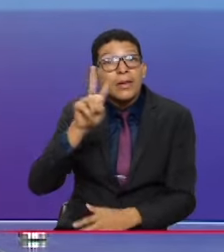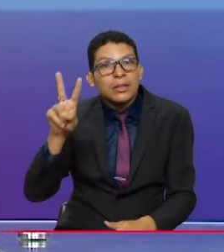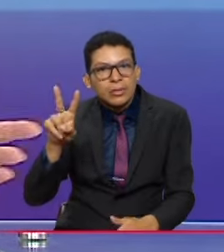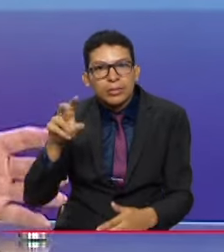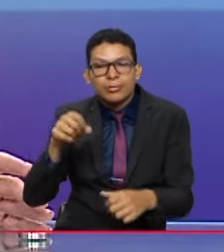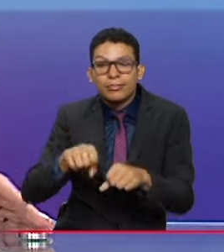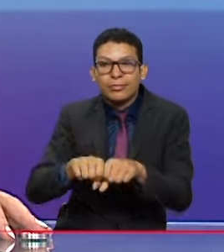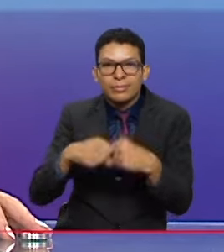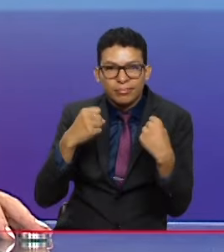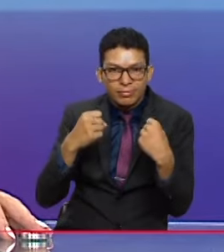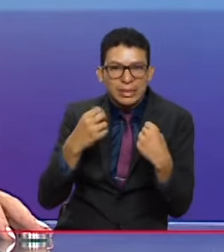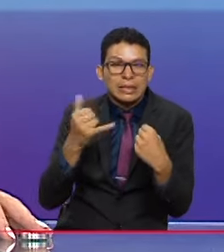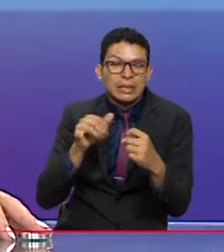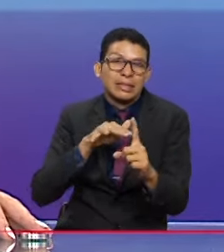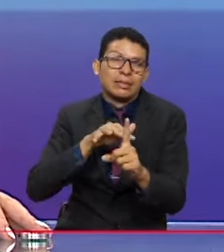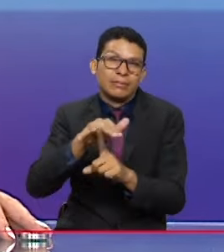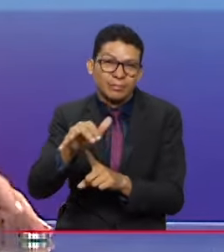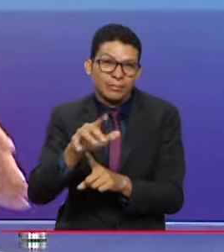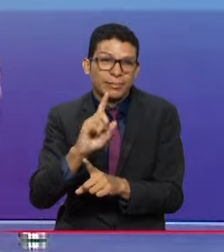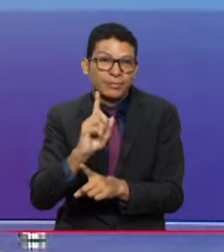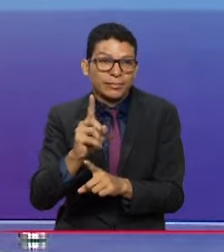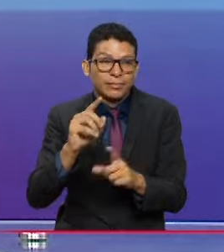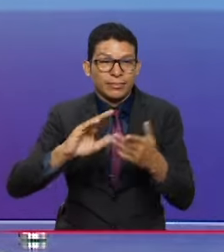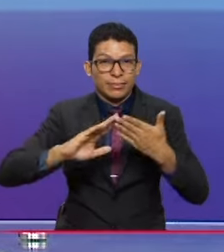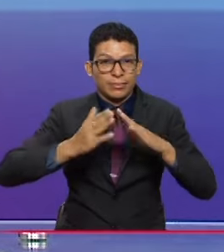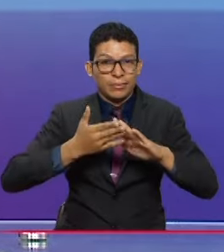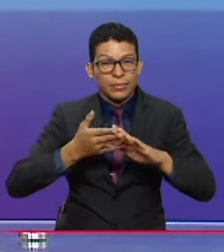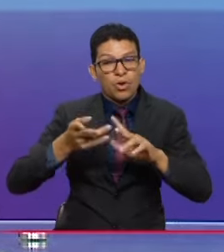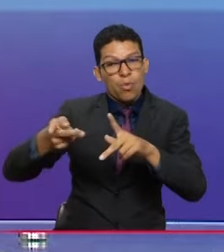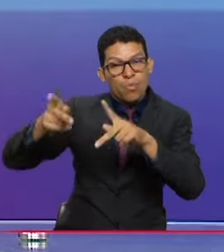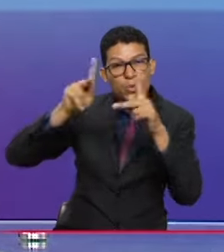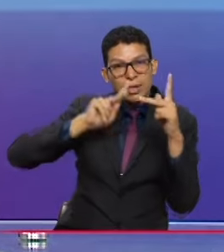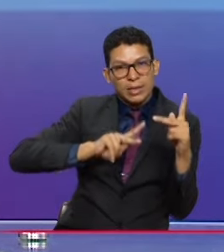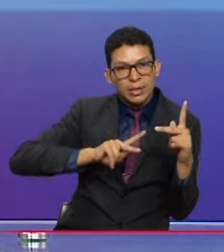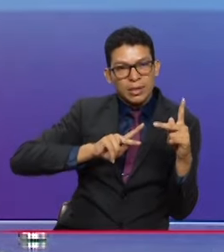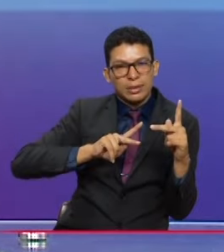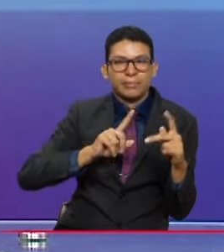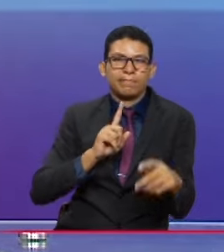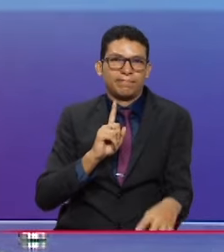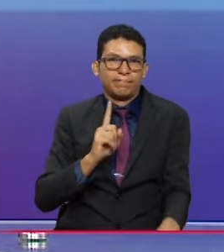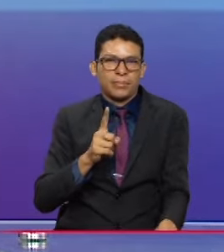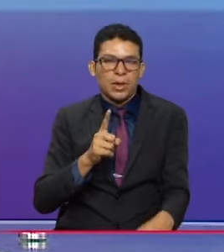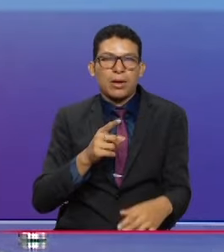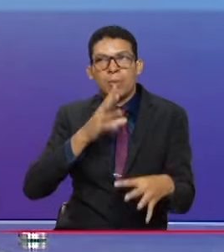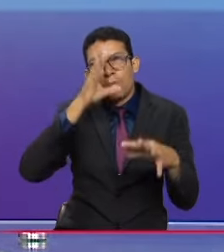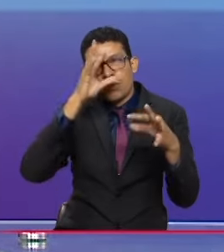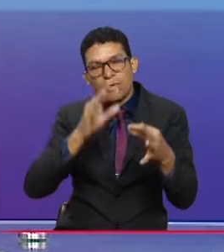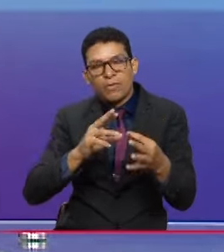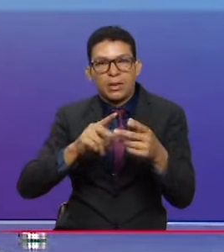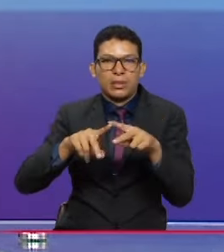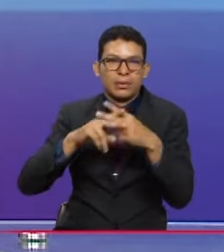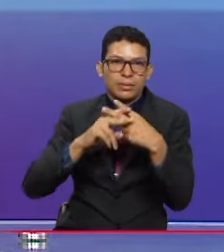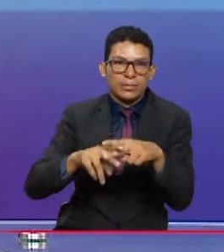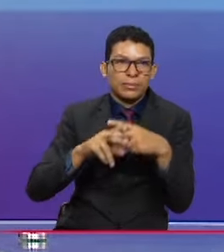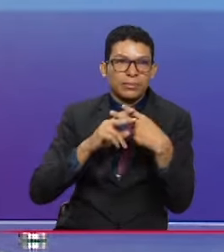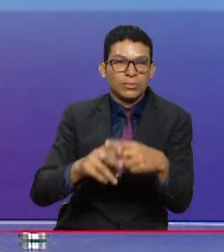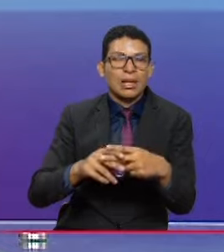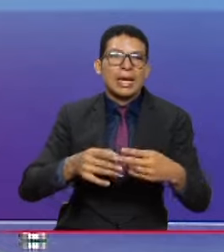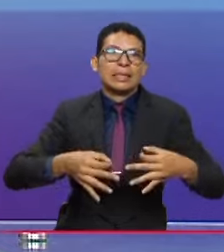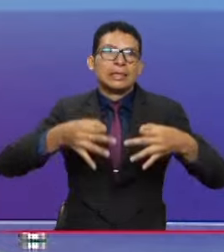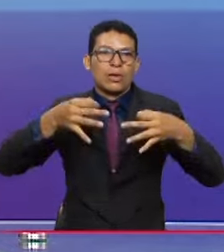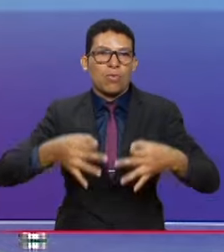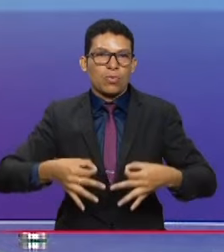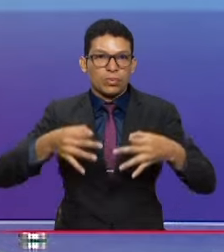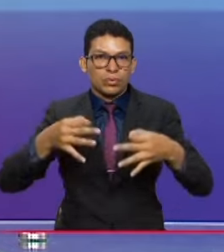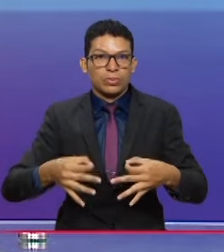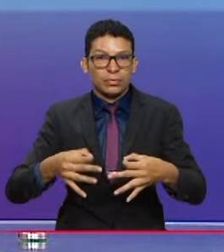dañado y generando múltiples afectaciones a la comunidad. Es un puente vehicular, por fin será reparado y con recursos de la póliza de seguros